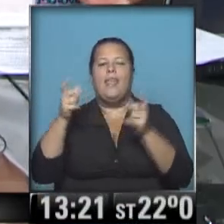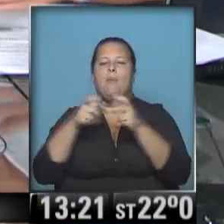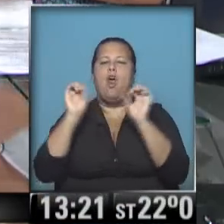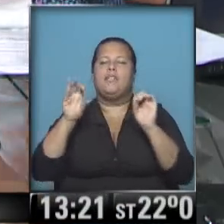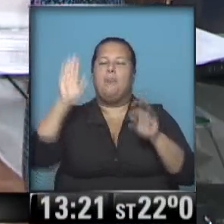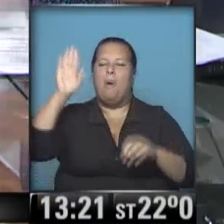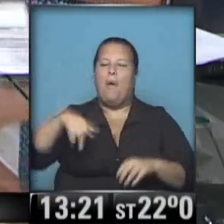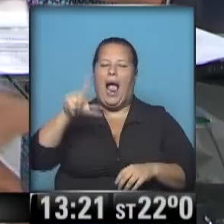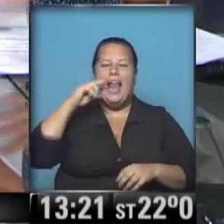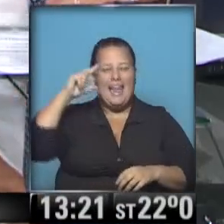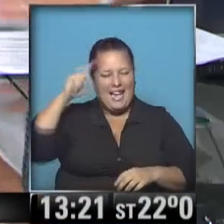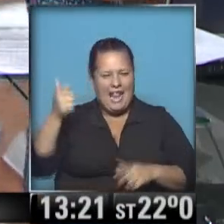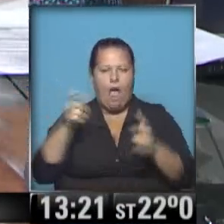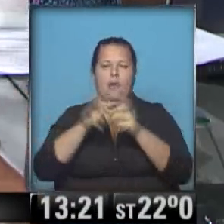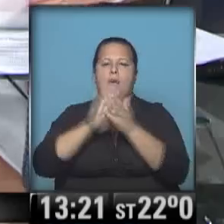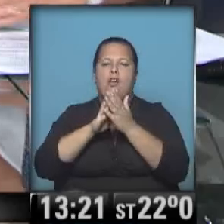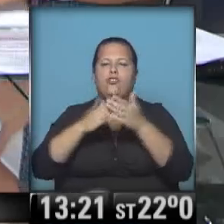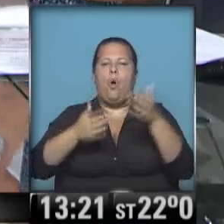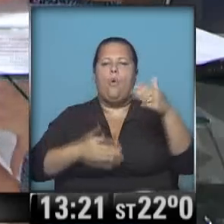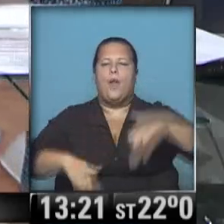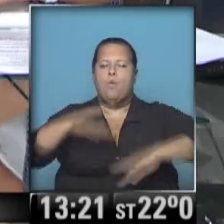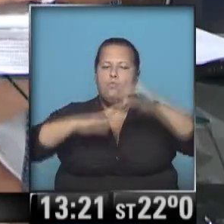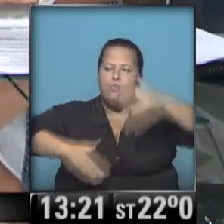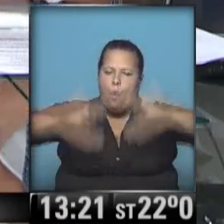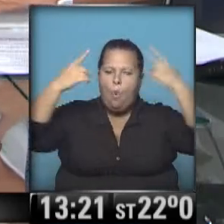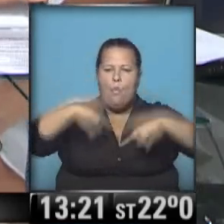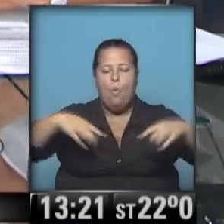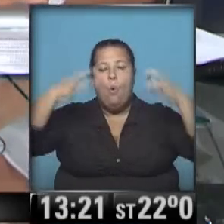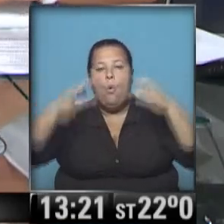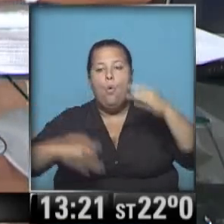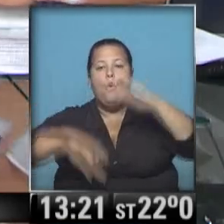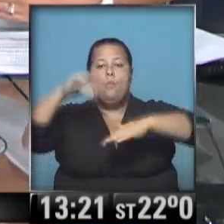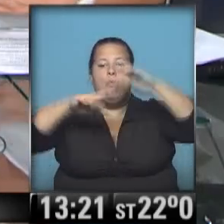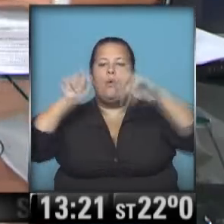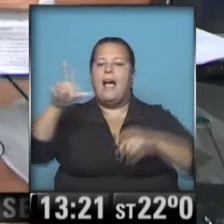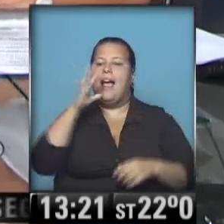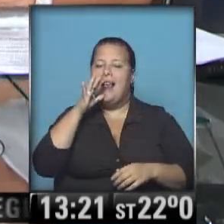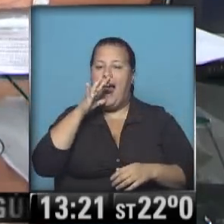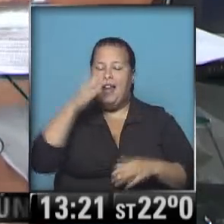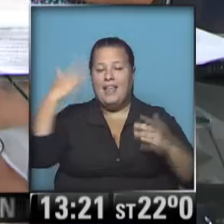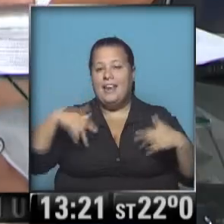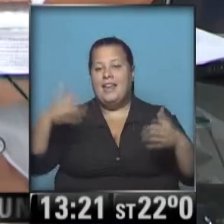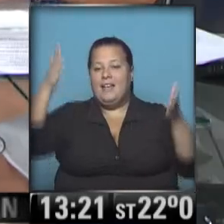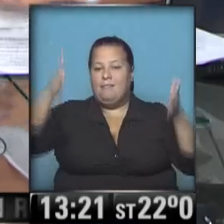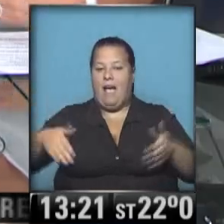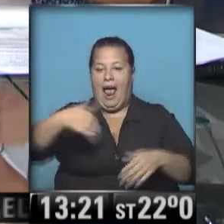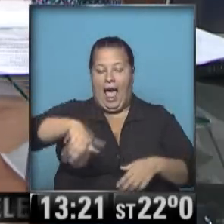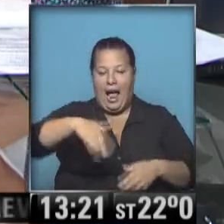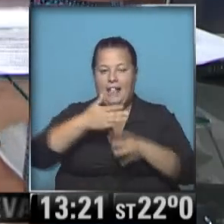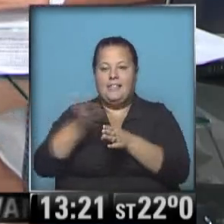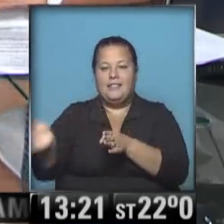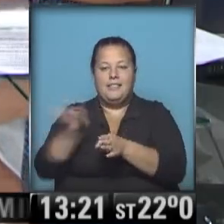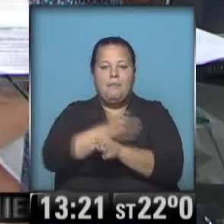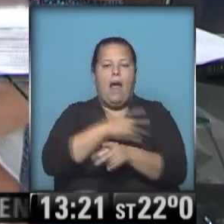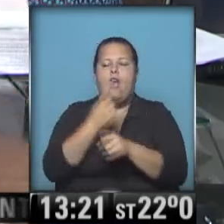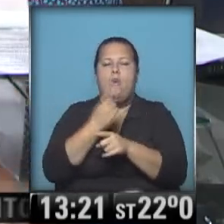de línea estaban haciendo un programa sobre muros varios y estaban en este caso en el muro que tiene Clarín que cerró una de las calles y que ha dividido la